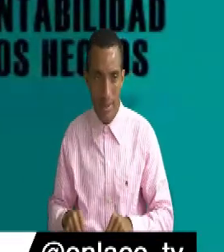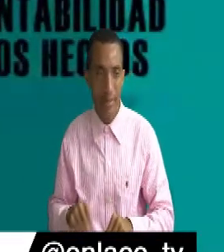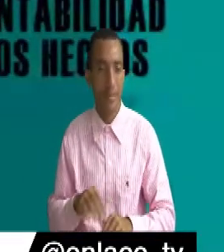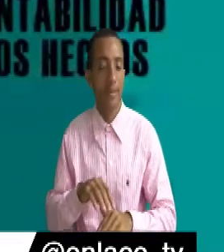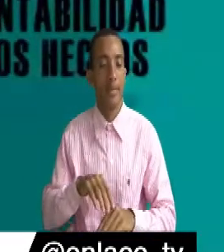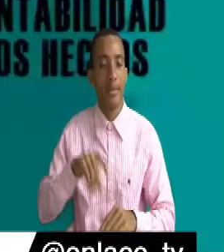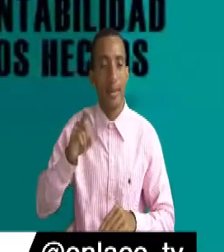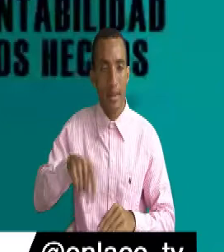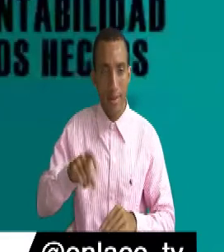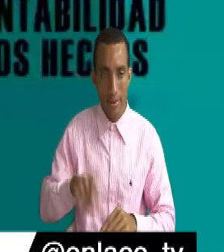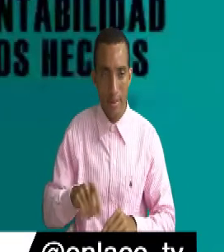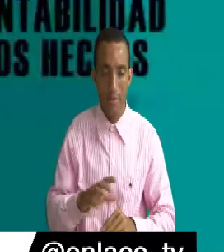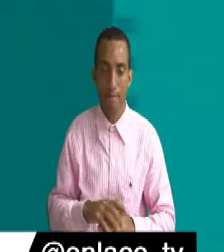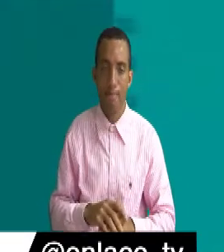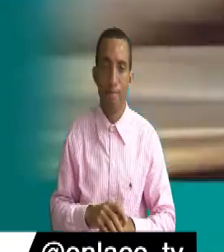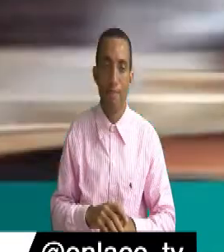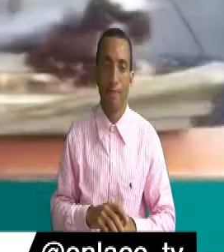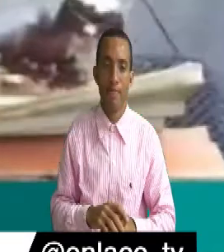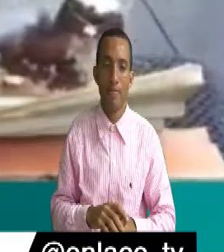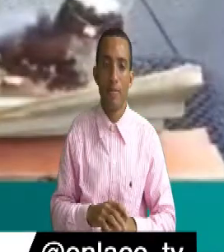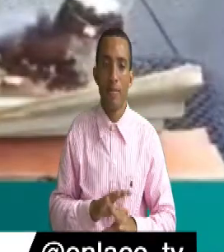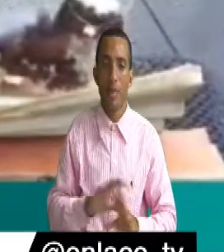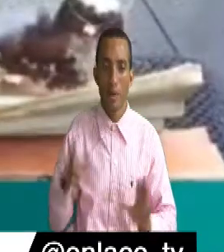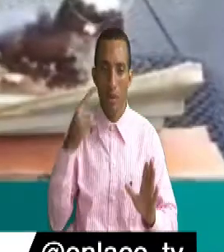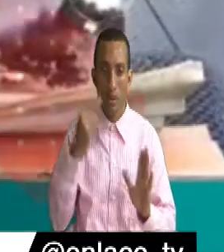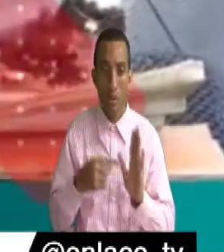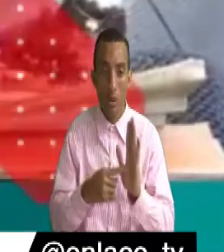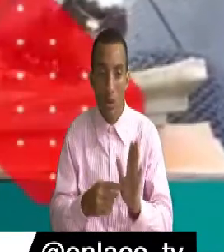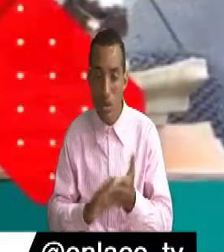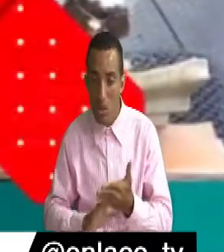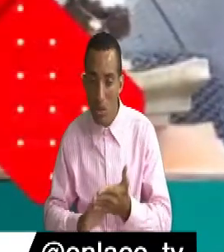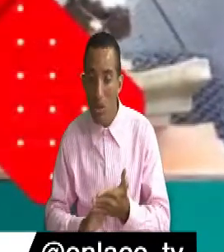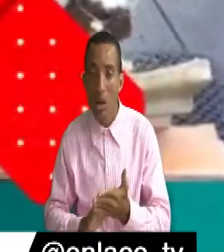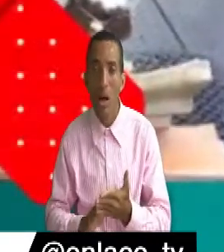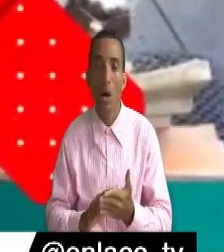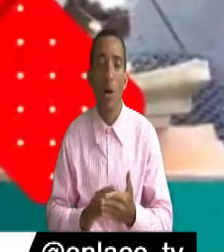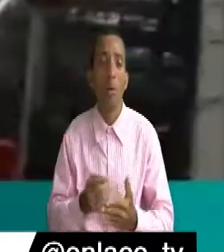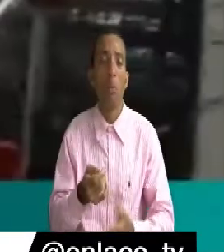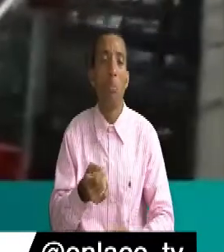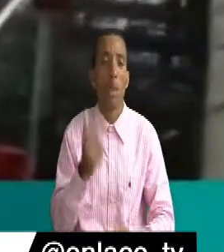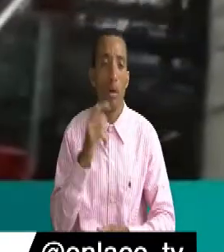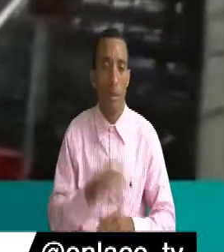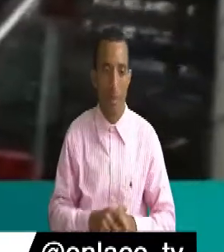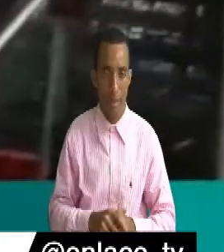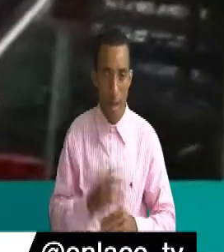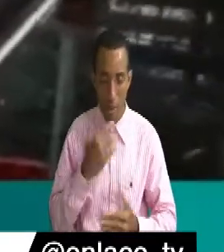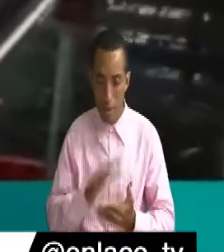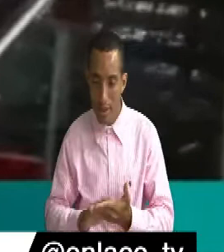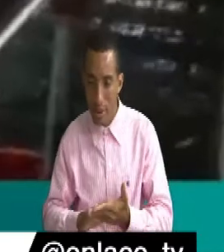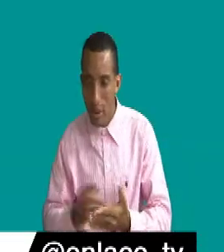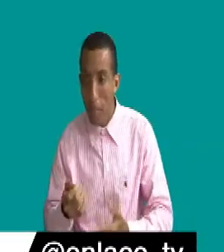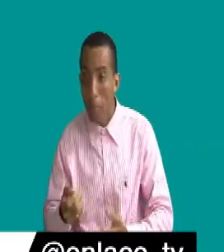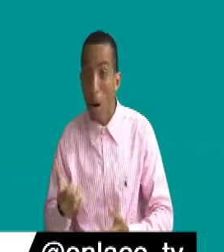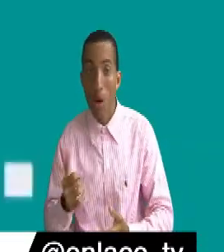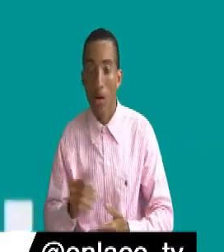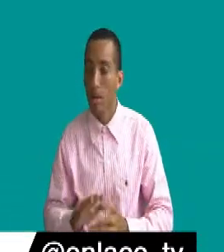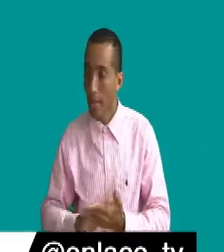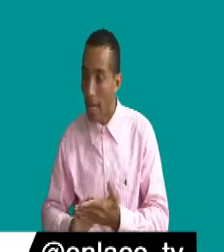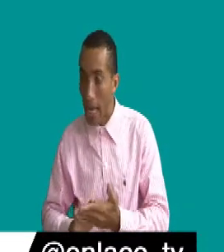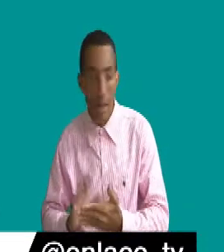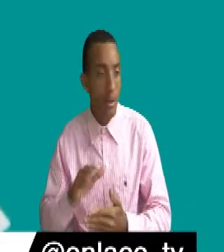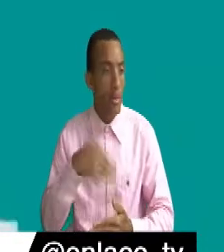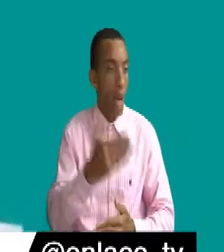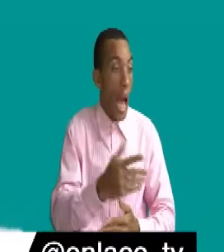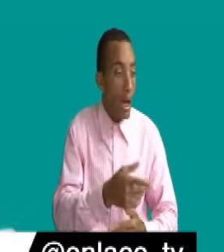de generar alta rentabilidad, nos muestran que la solución no es parcial ni aislada, porque se resuelve un aspecto, pero aparecen muchos más. No basta con